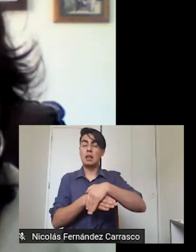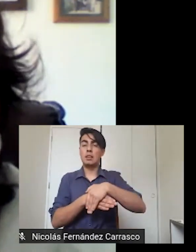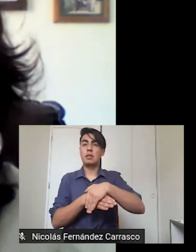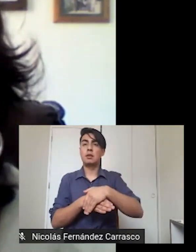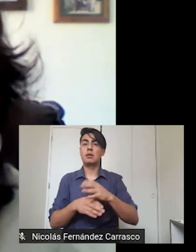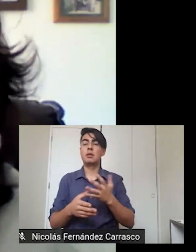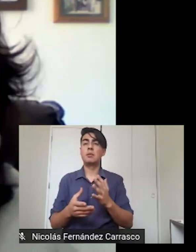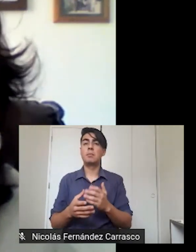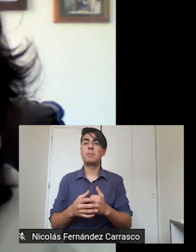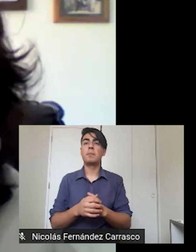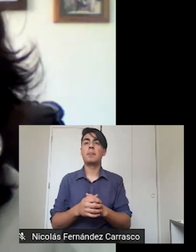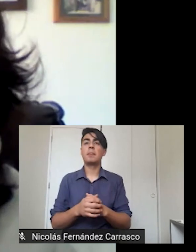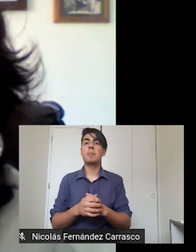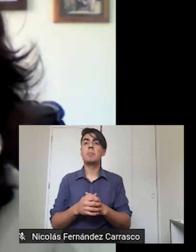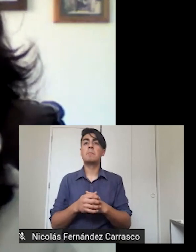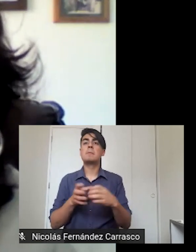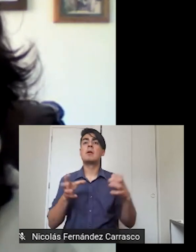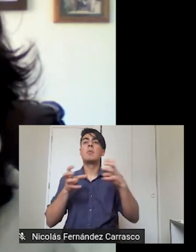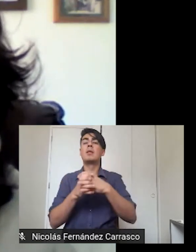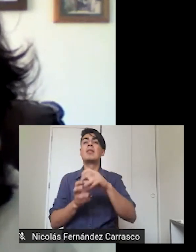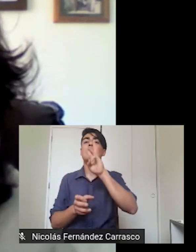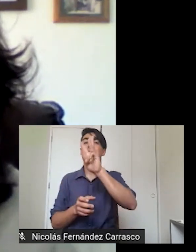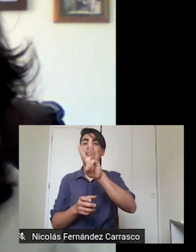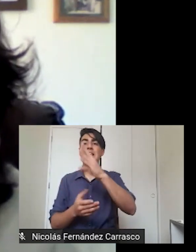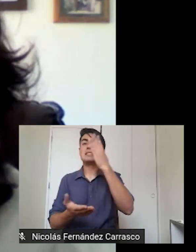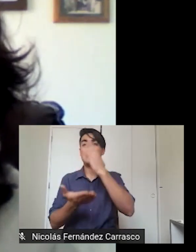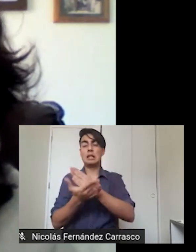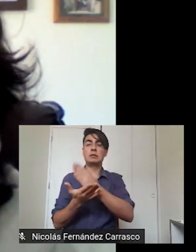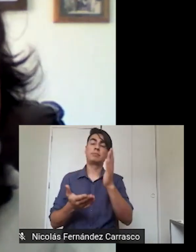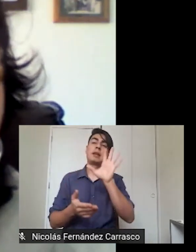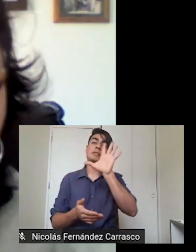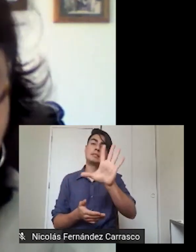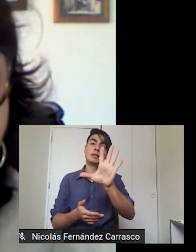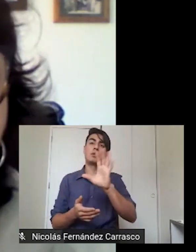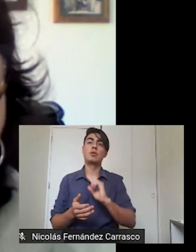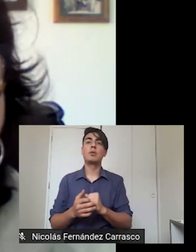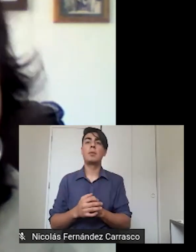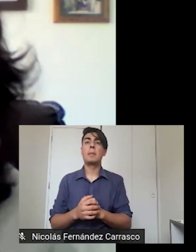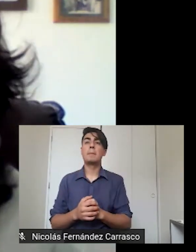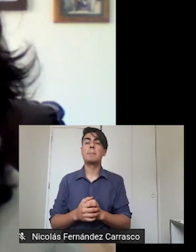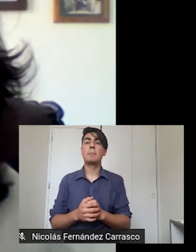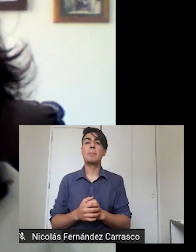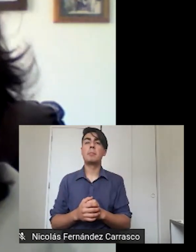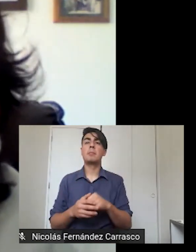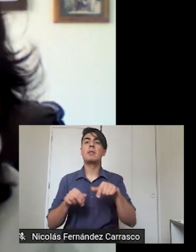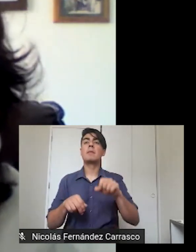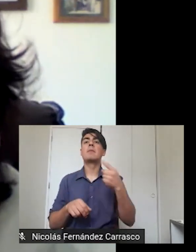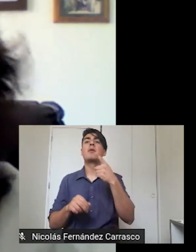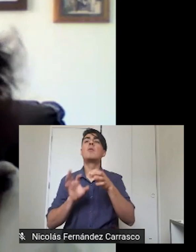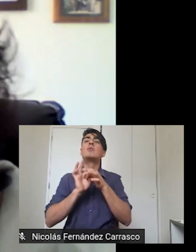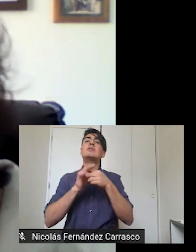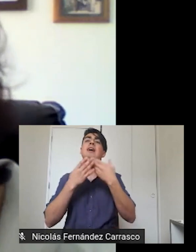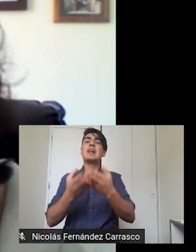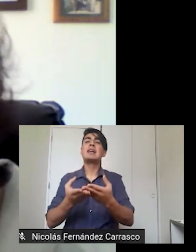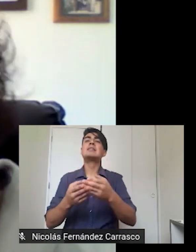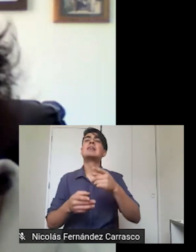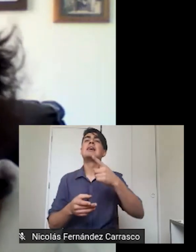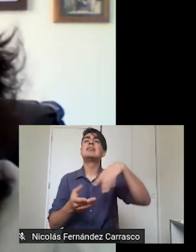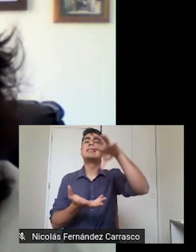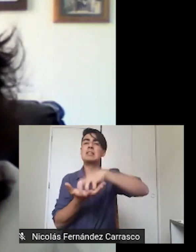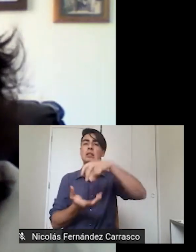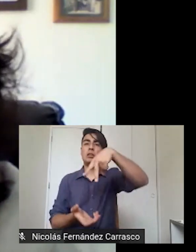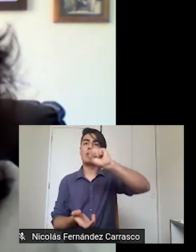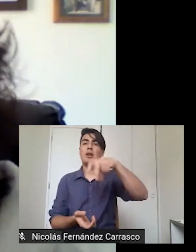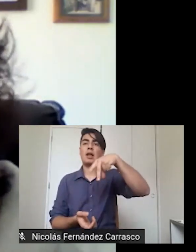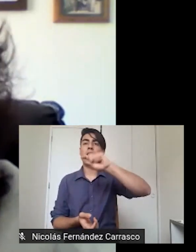a agradecer al Centro Nansen para la Paz y el Diálogo. No tenemos dudas, ¿no es cierto?, que se convertirá en Chile en un punto de